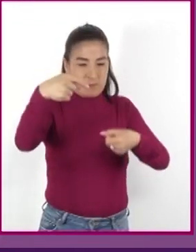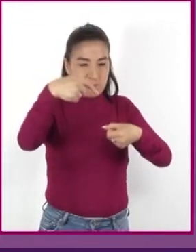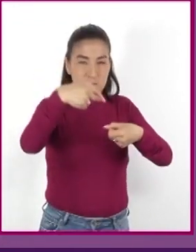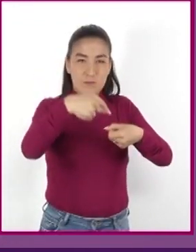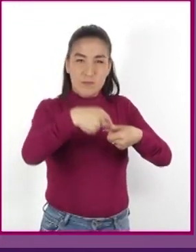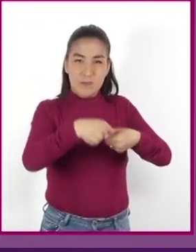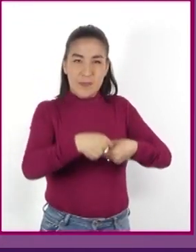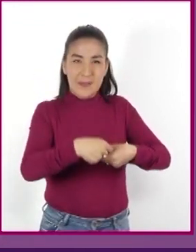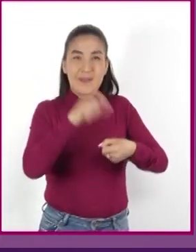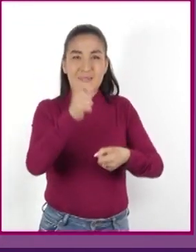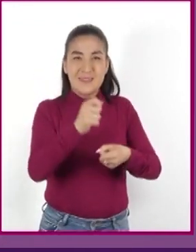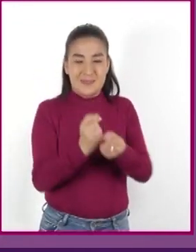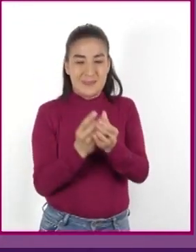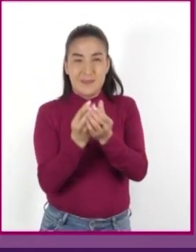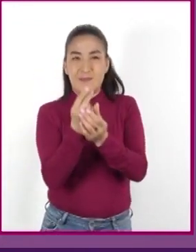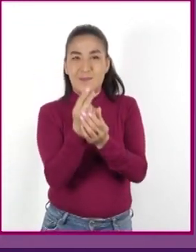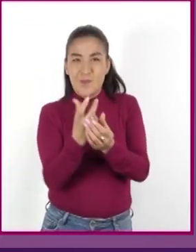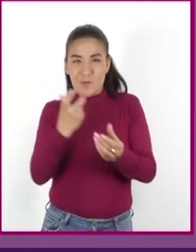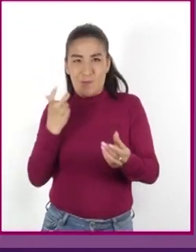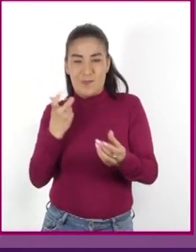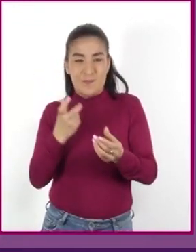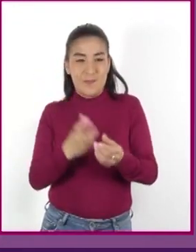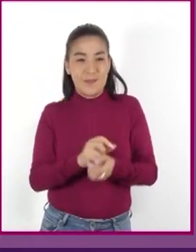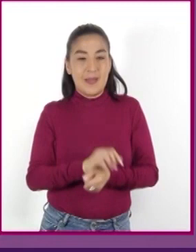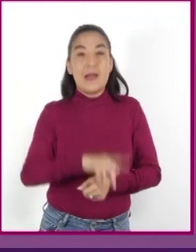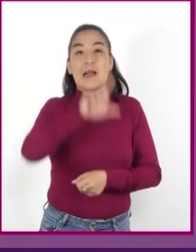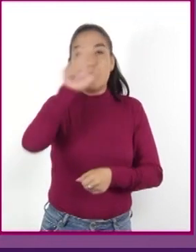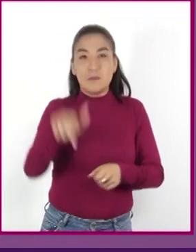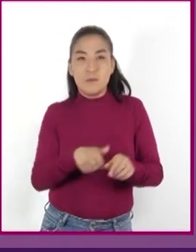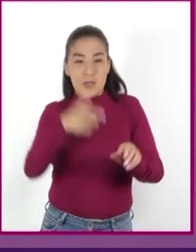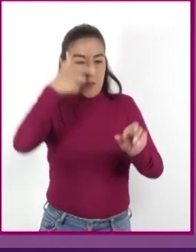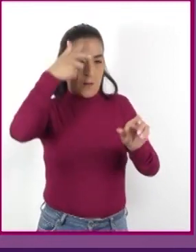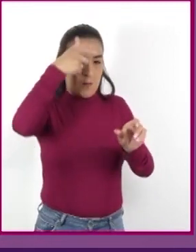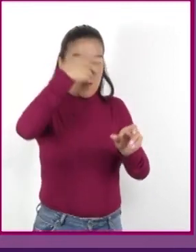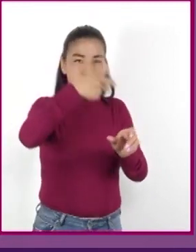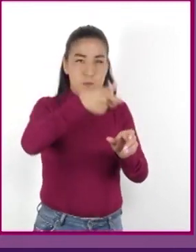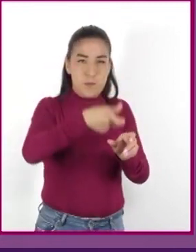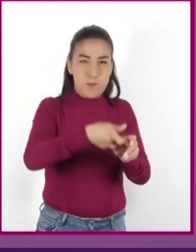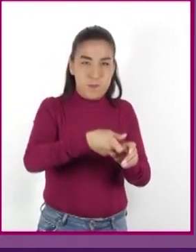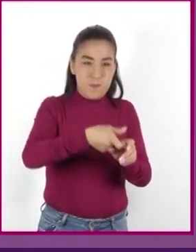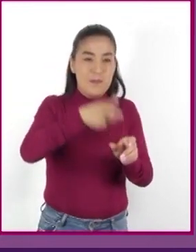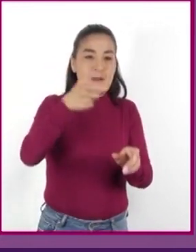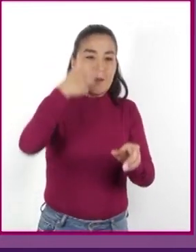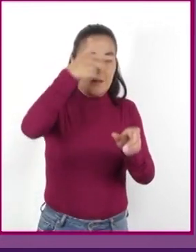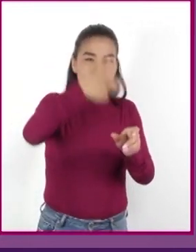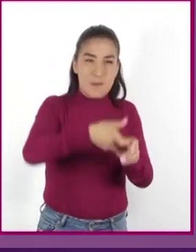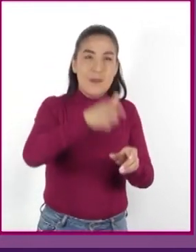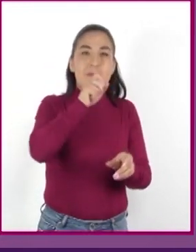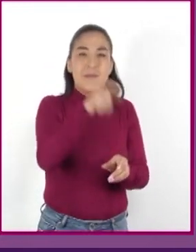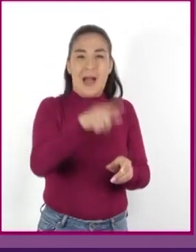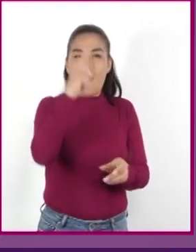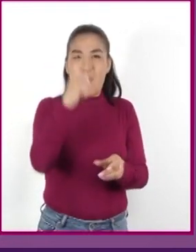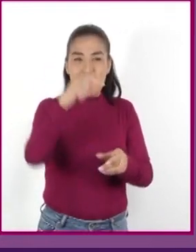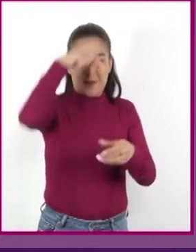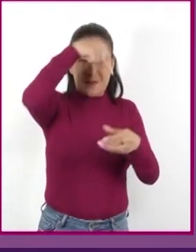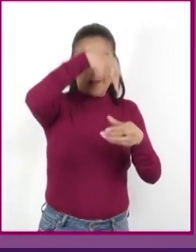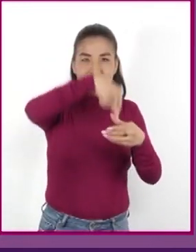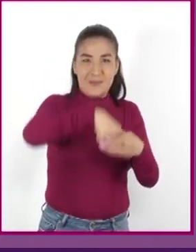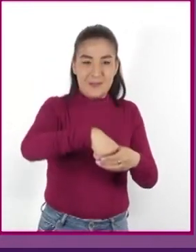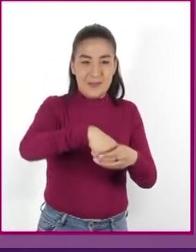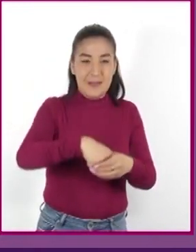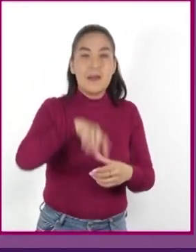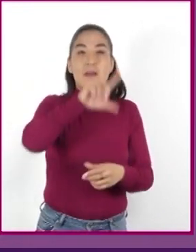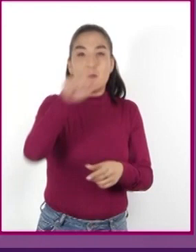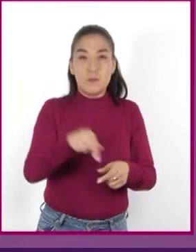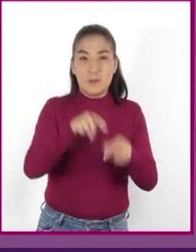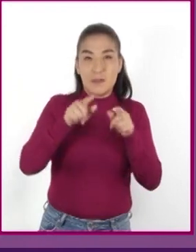las jeringas y las sumergimos en el agua. Por último, conectamos cada cable a